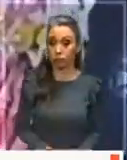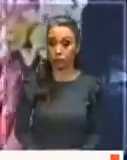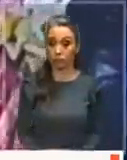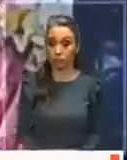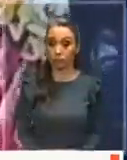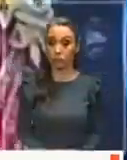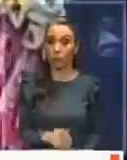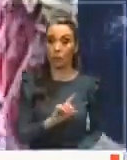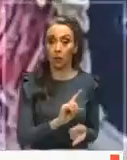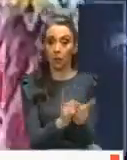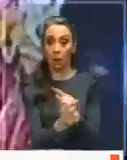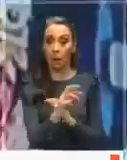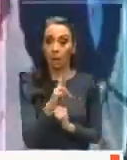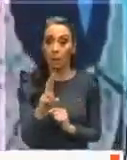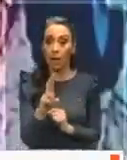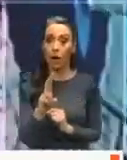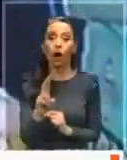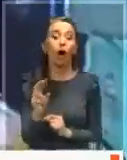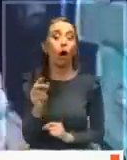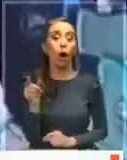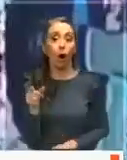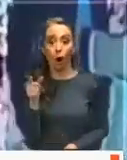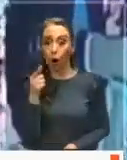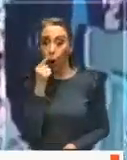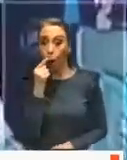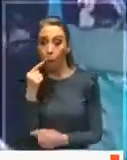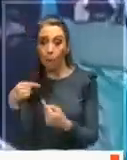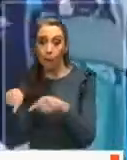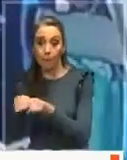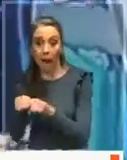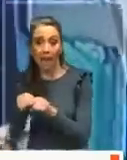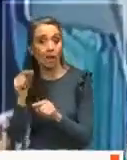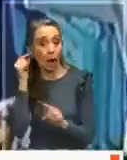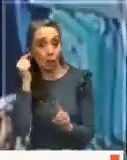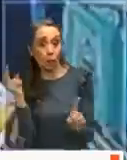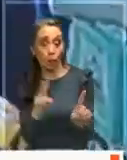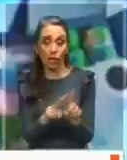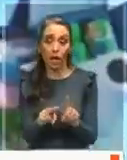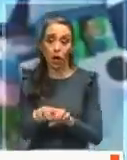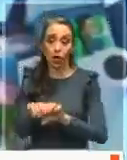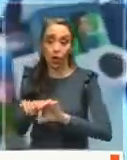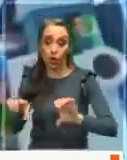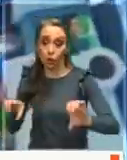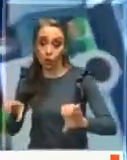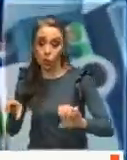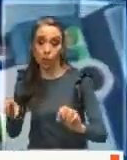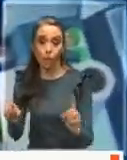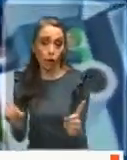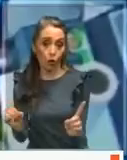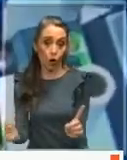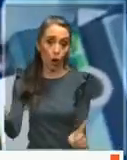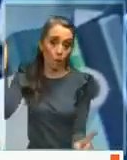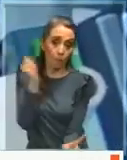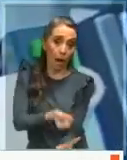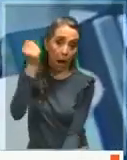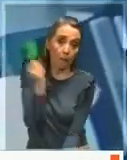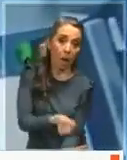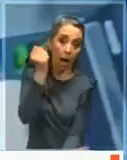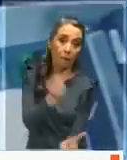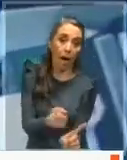Todo empeoró más cuando la pareja de la agresora interviene y con un tubo se suma a la golpiza.